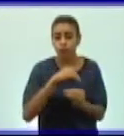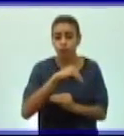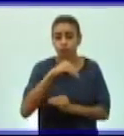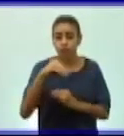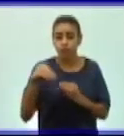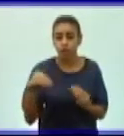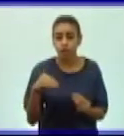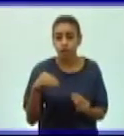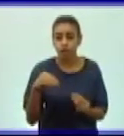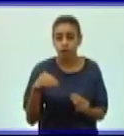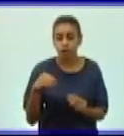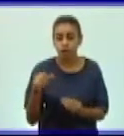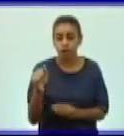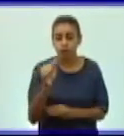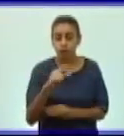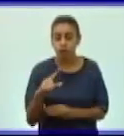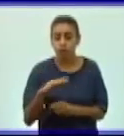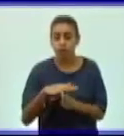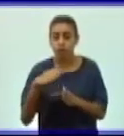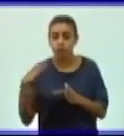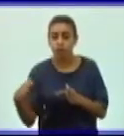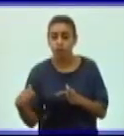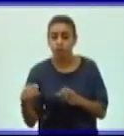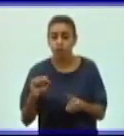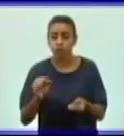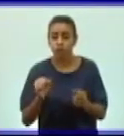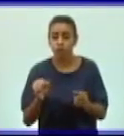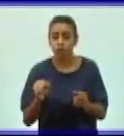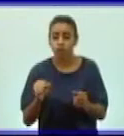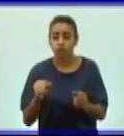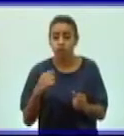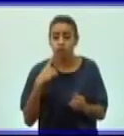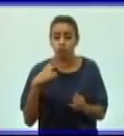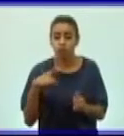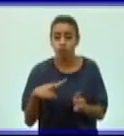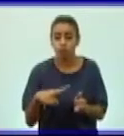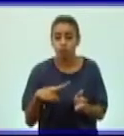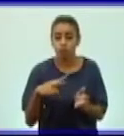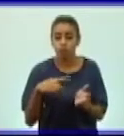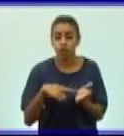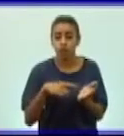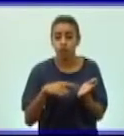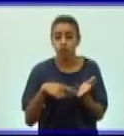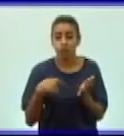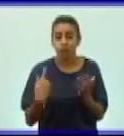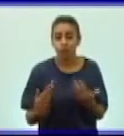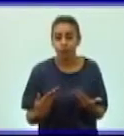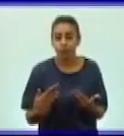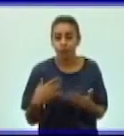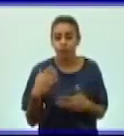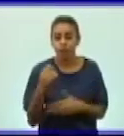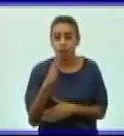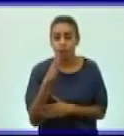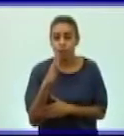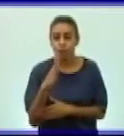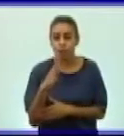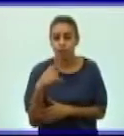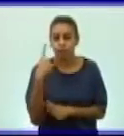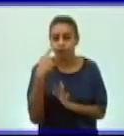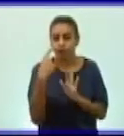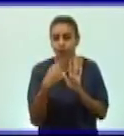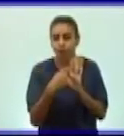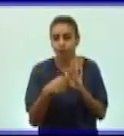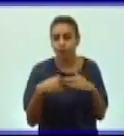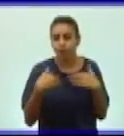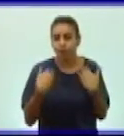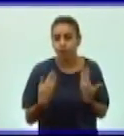Pueden apoyarse para eso en la página 129 y 132 del libro de texto. Pero le pongo un inciso B, donde quiero que ustedes asuman un criterio, asuman una